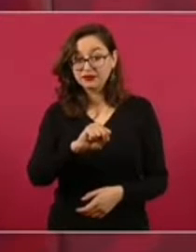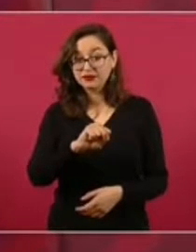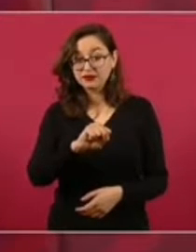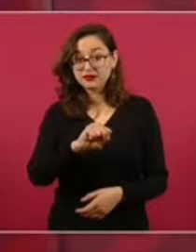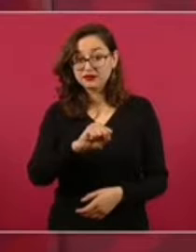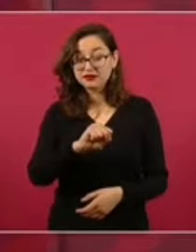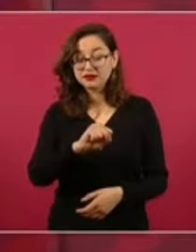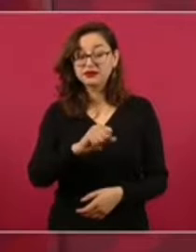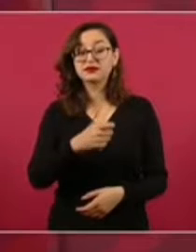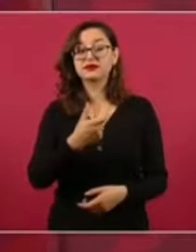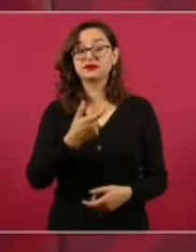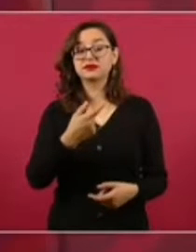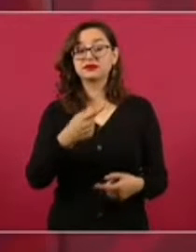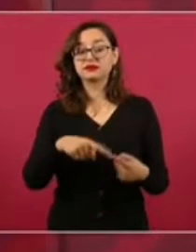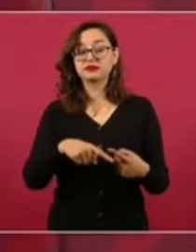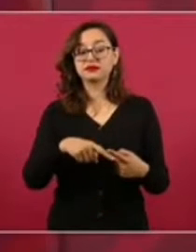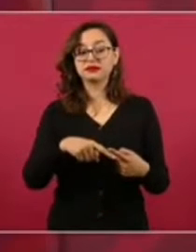el que